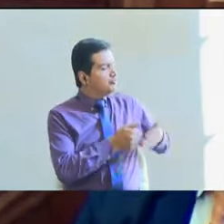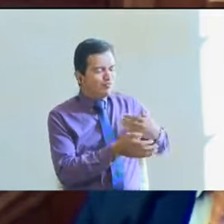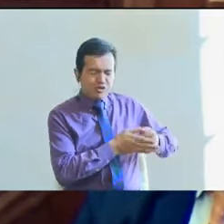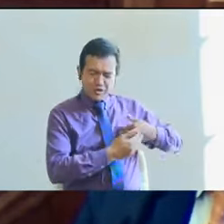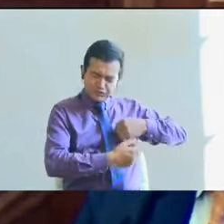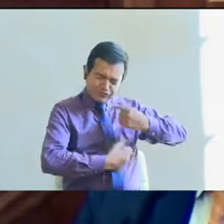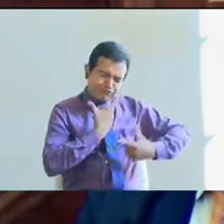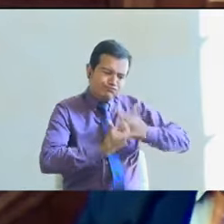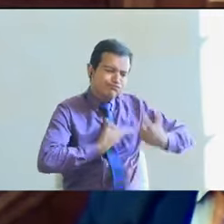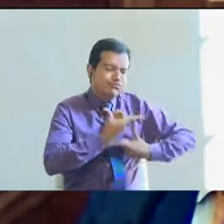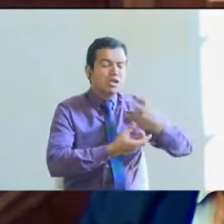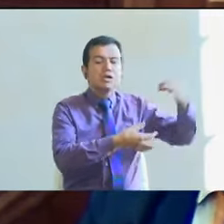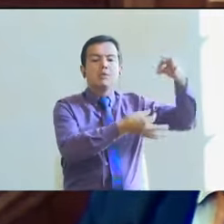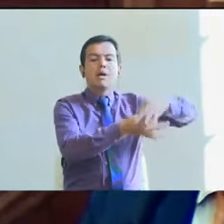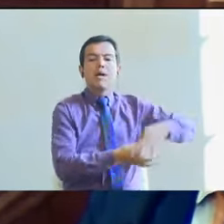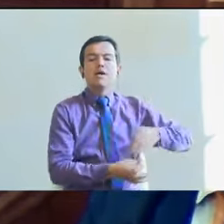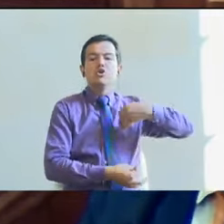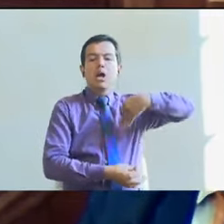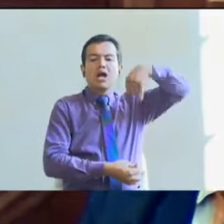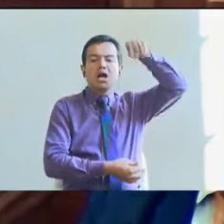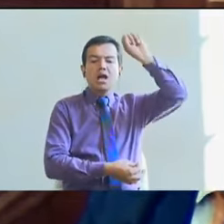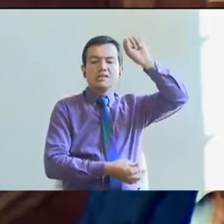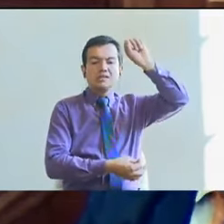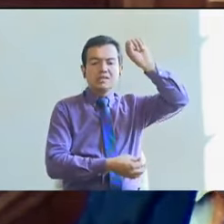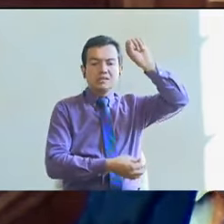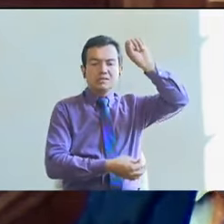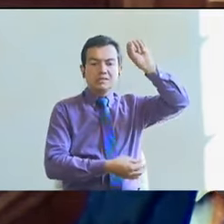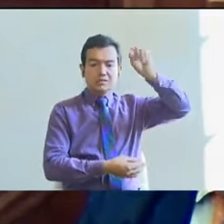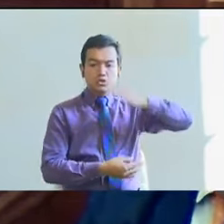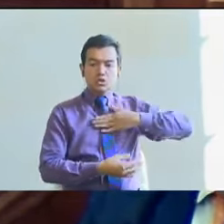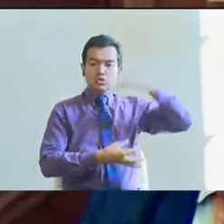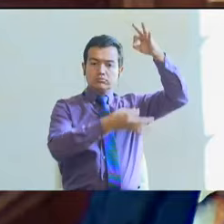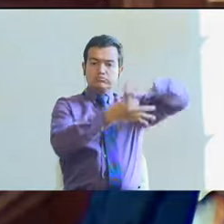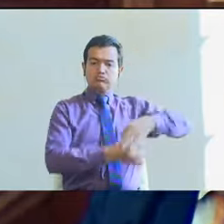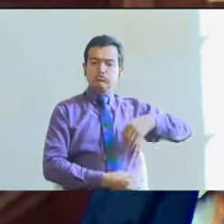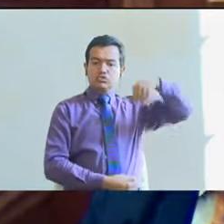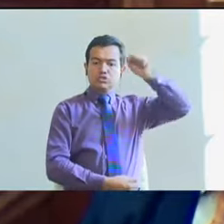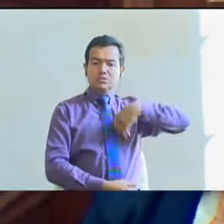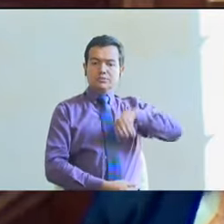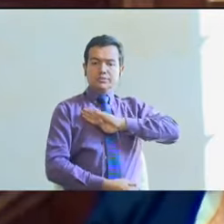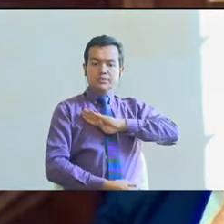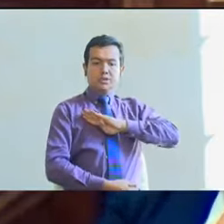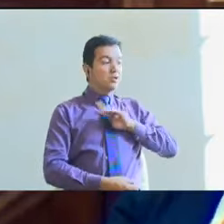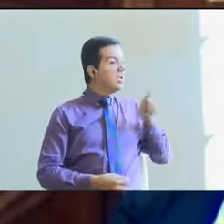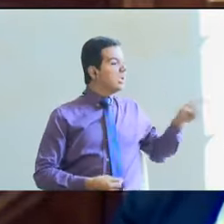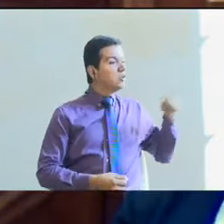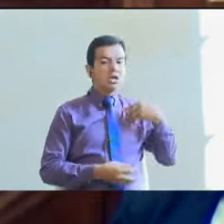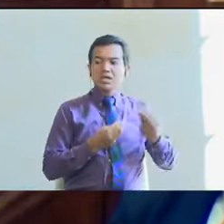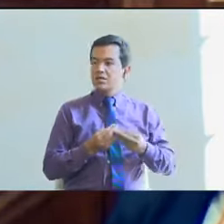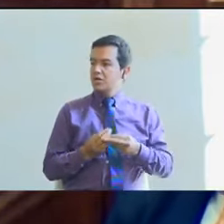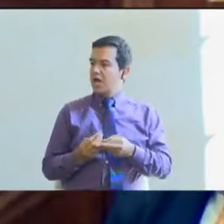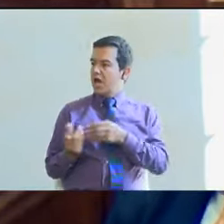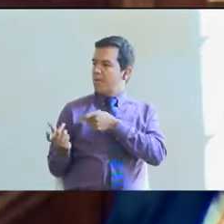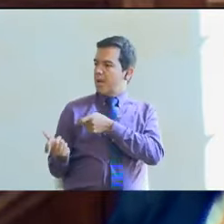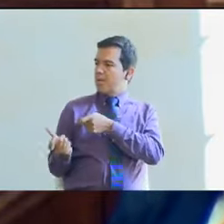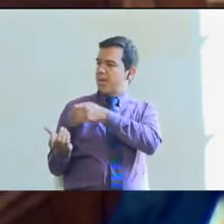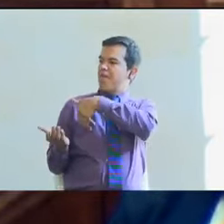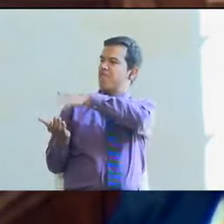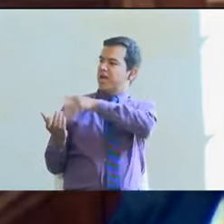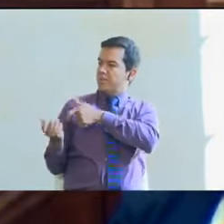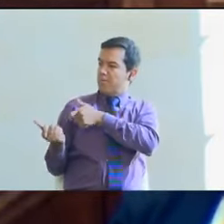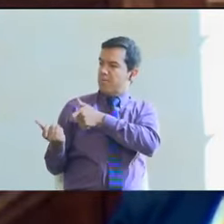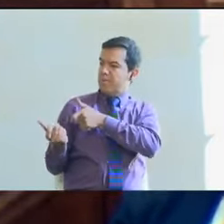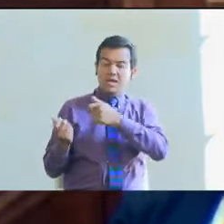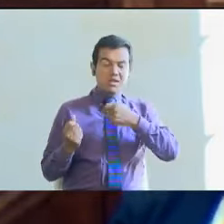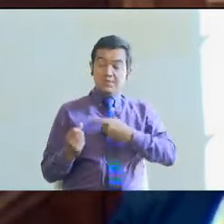elecciones y la manera de ellos desconocer fue sacarme a tiros de un centro electoral Y